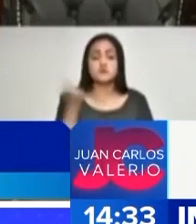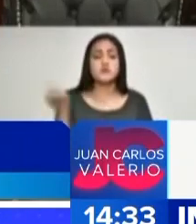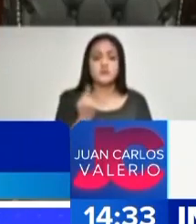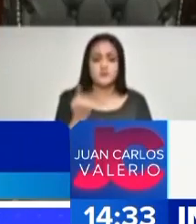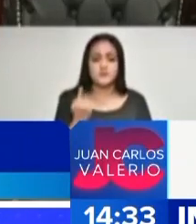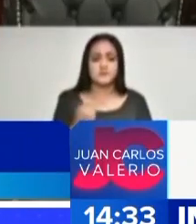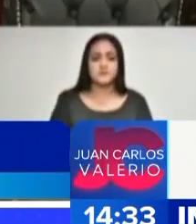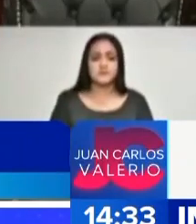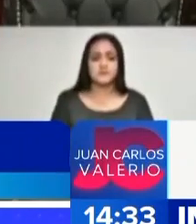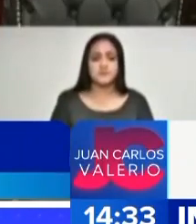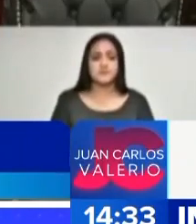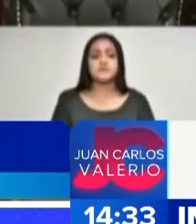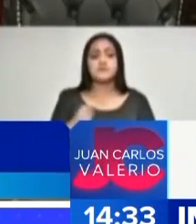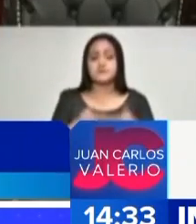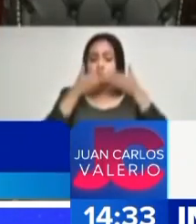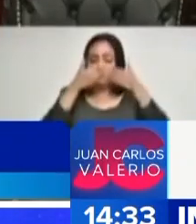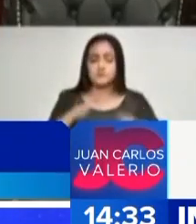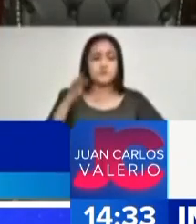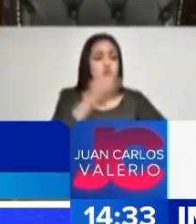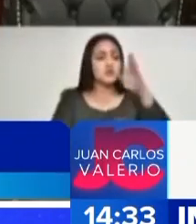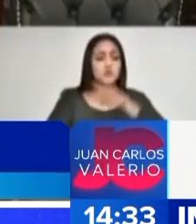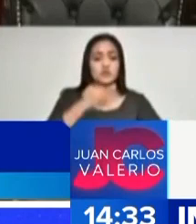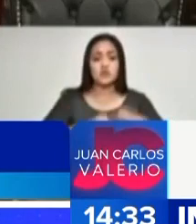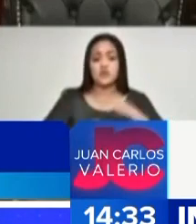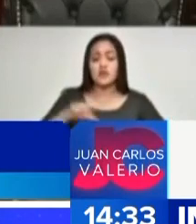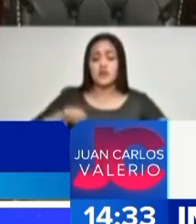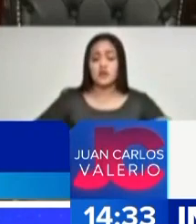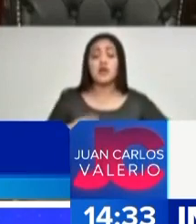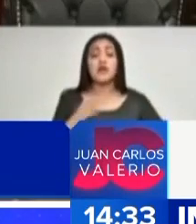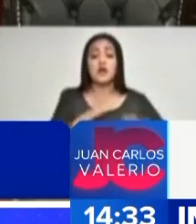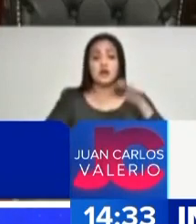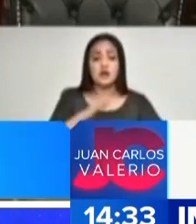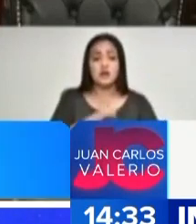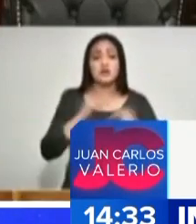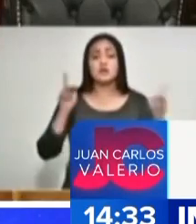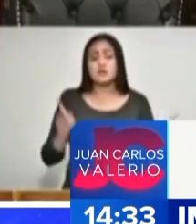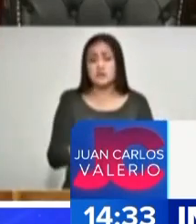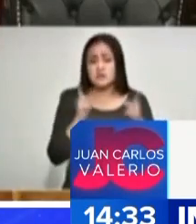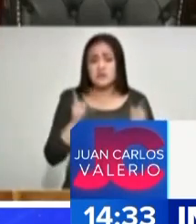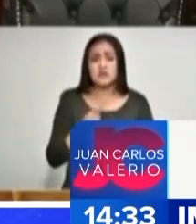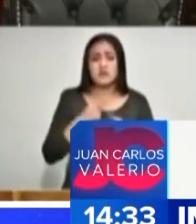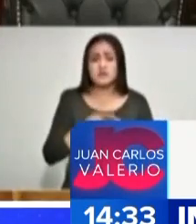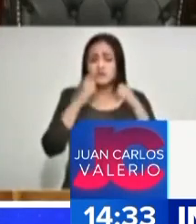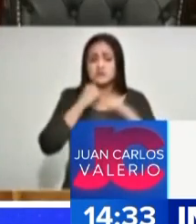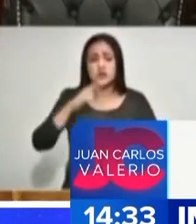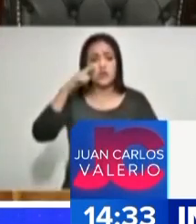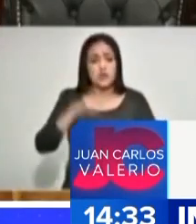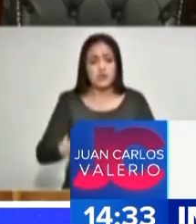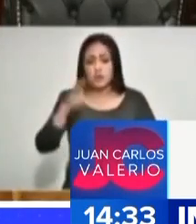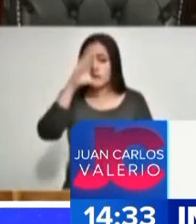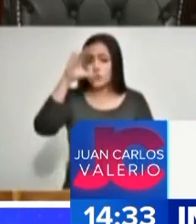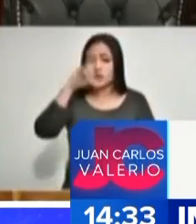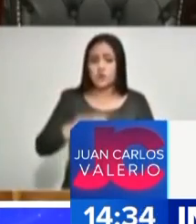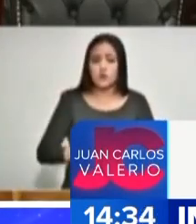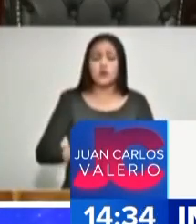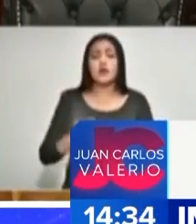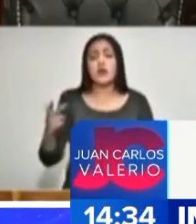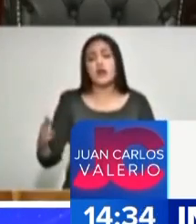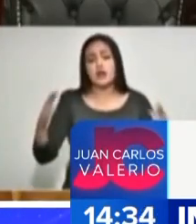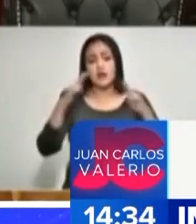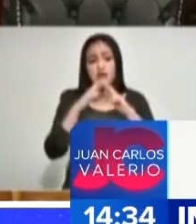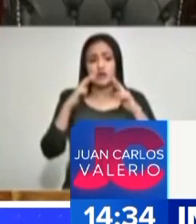que se reanuda toda actividad económica, comercial, social, cultural y